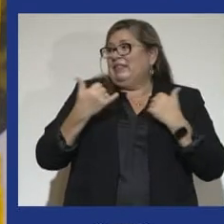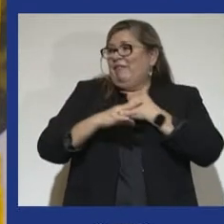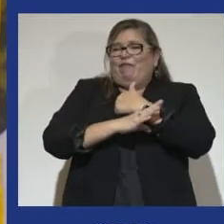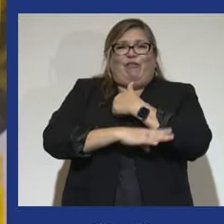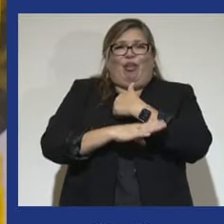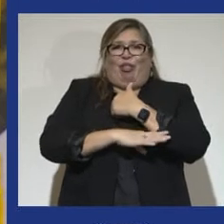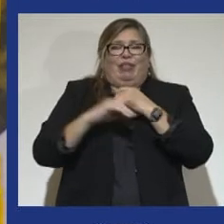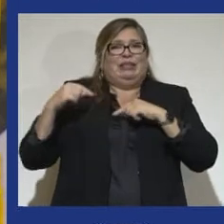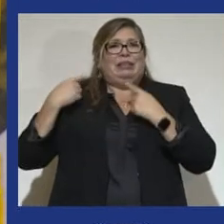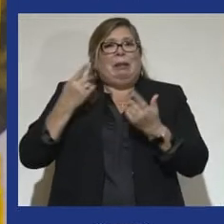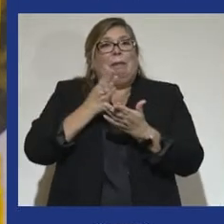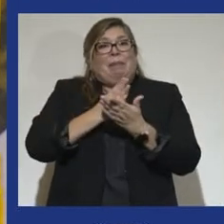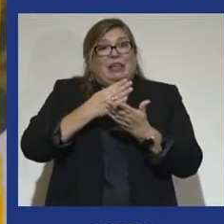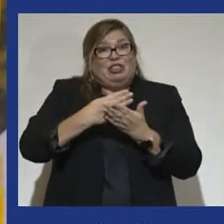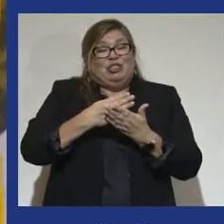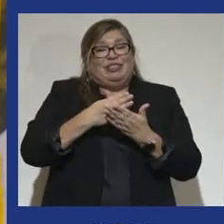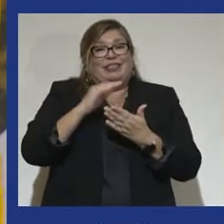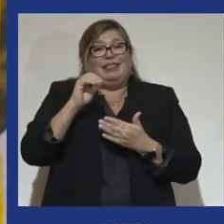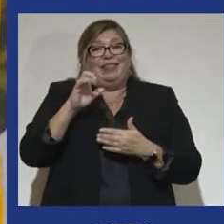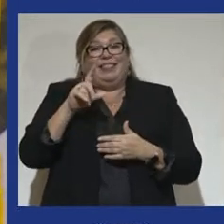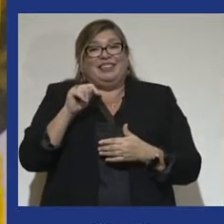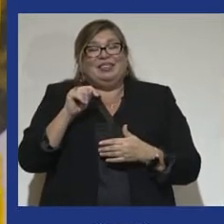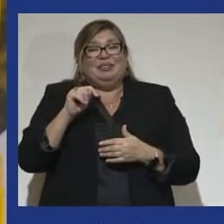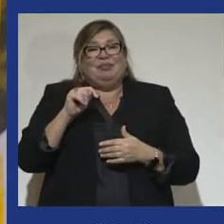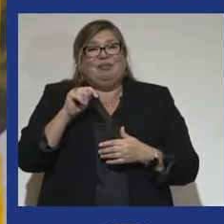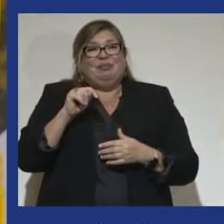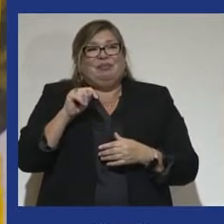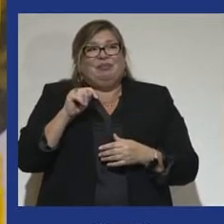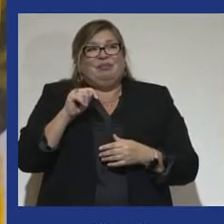un par de veces desde el otoño